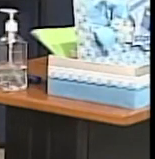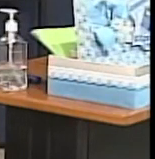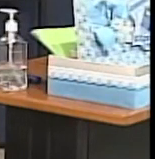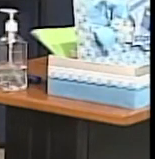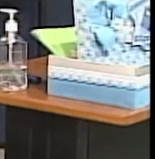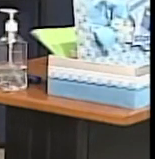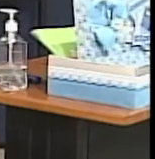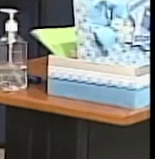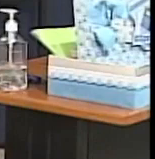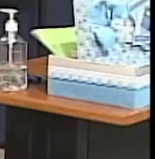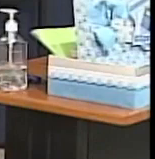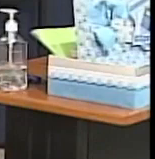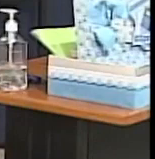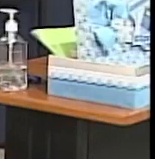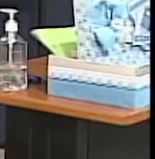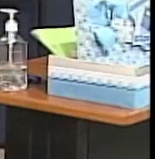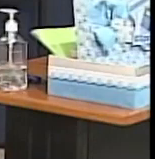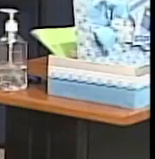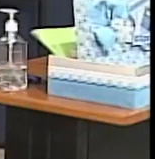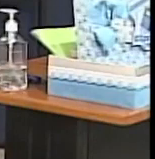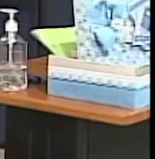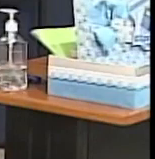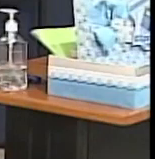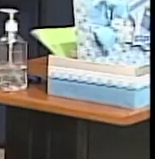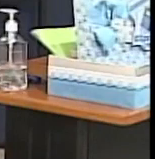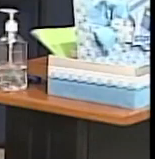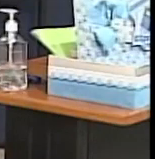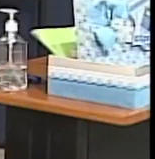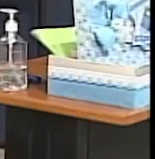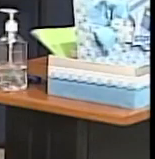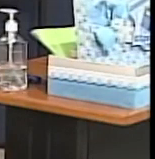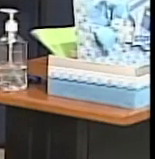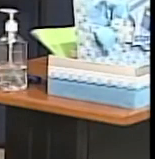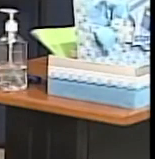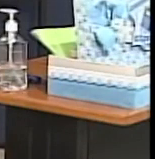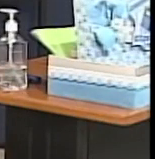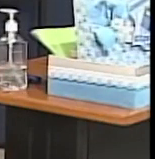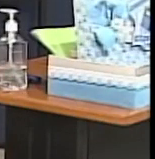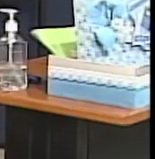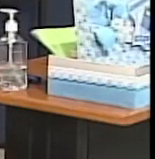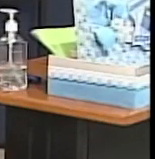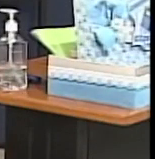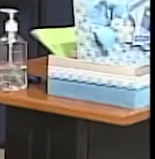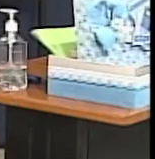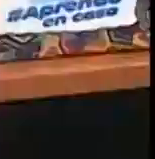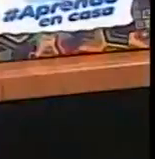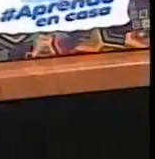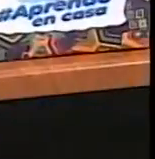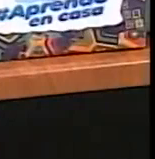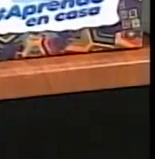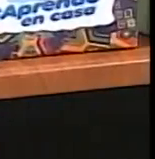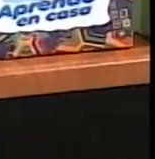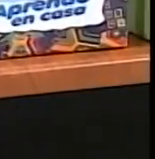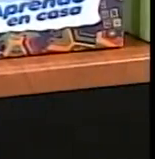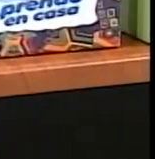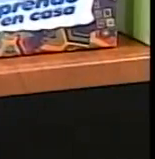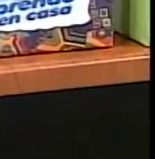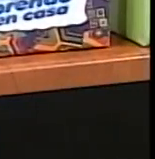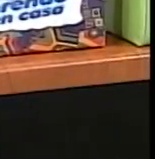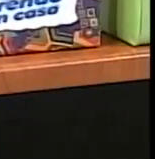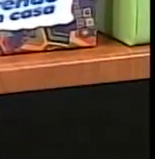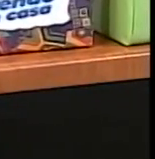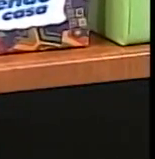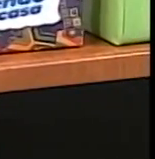enfermedades y podría morir muy joven. Muy asustado regresa a casa, comenta a su esposa e hijos que el médico